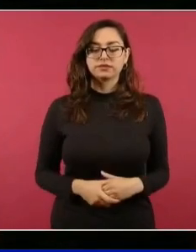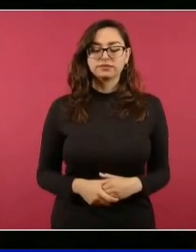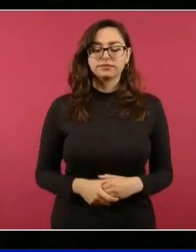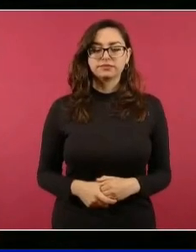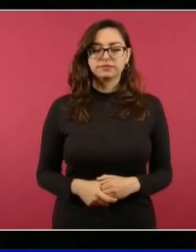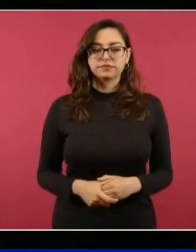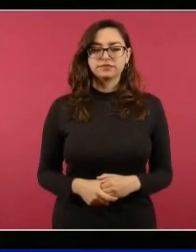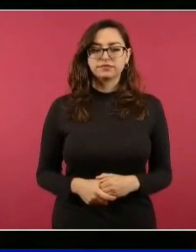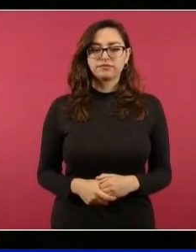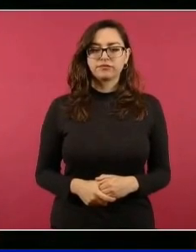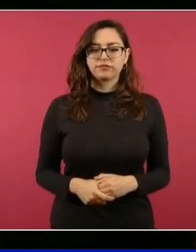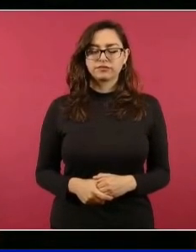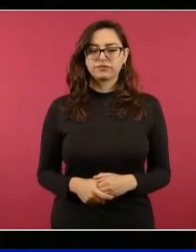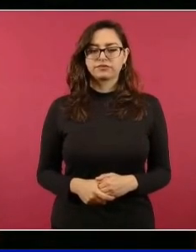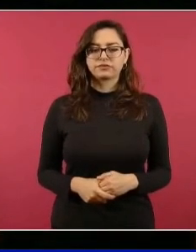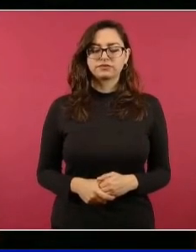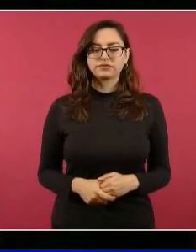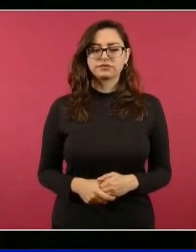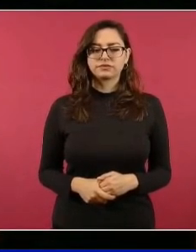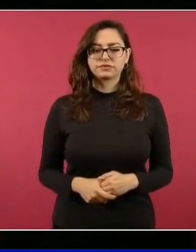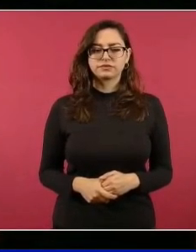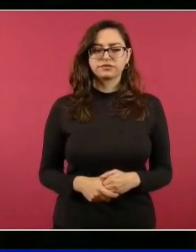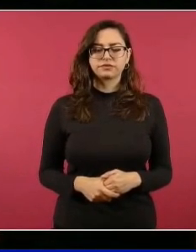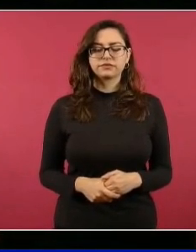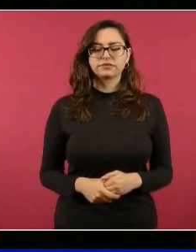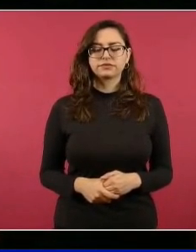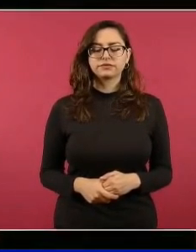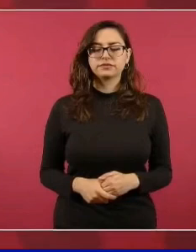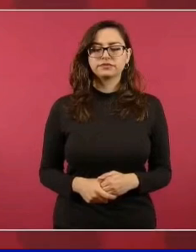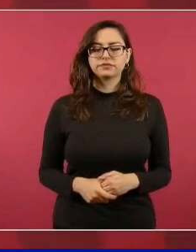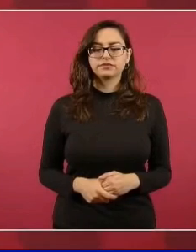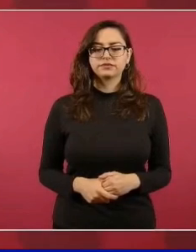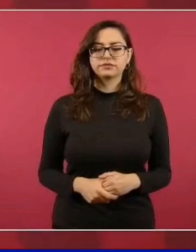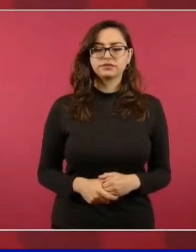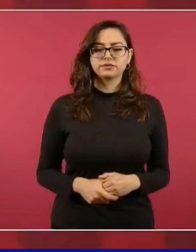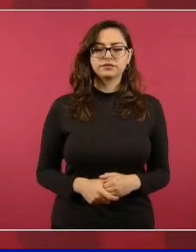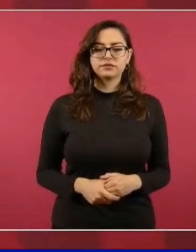no dejar de lado. El gobierno